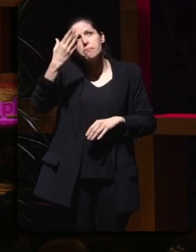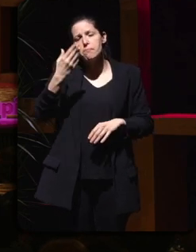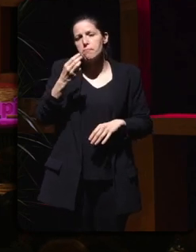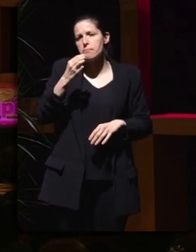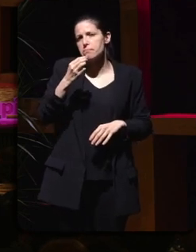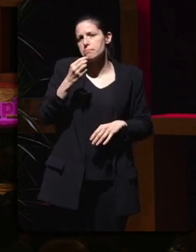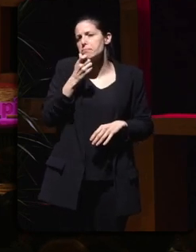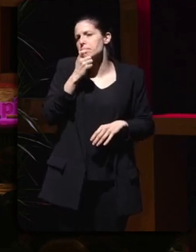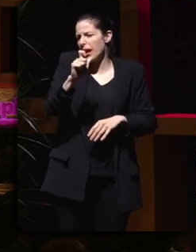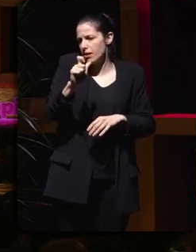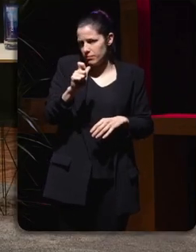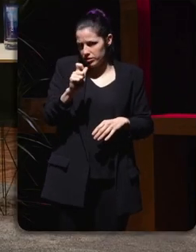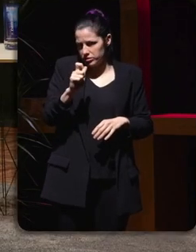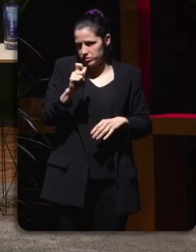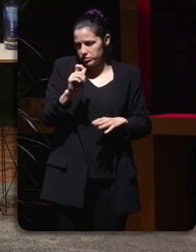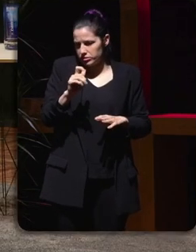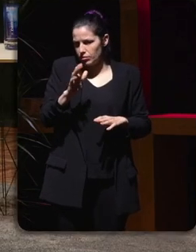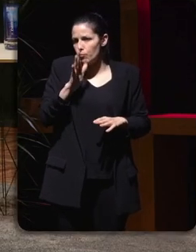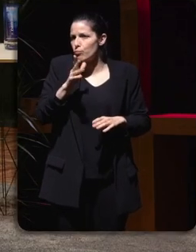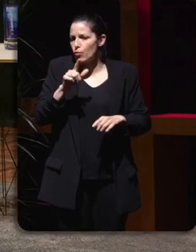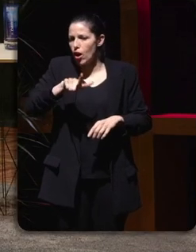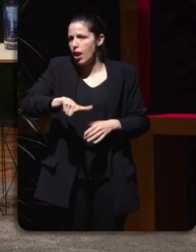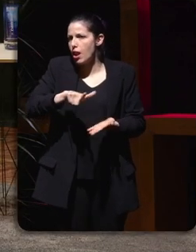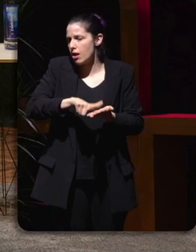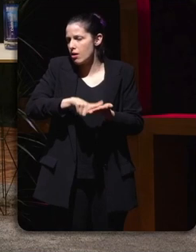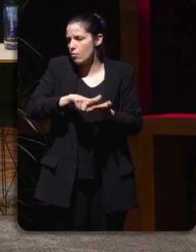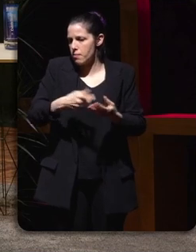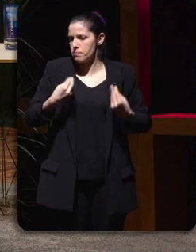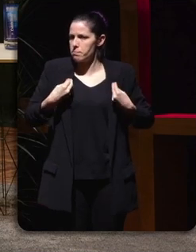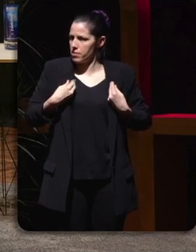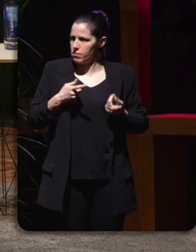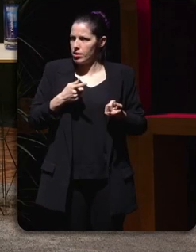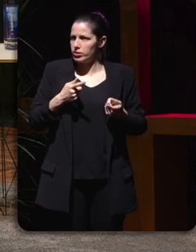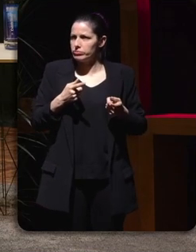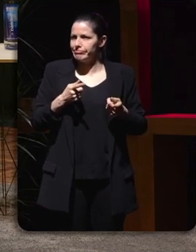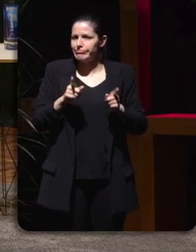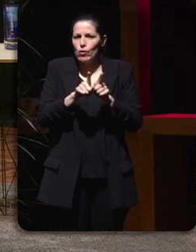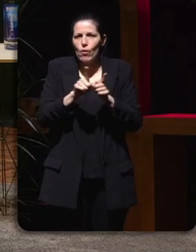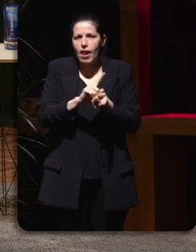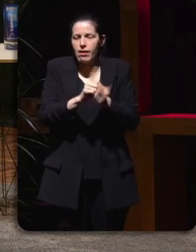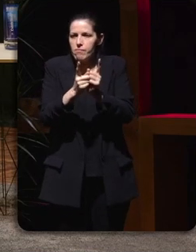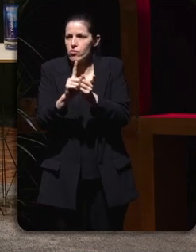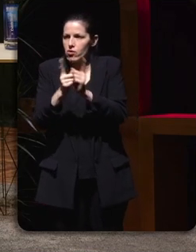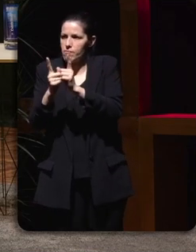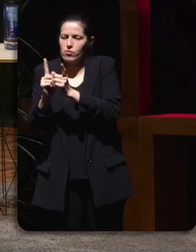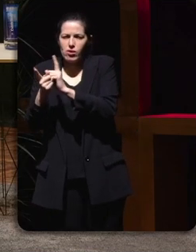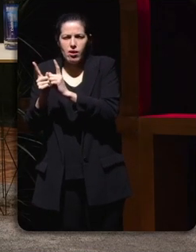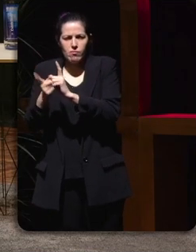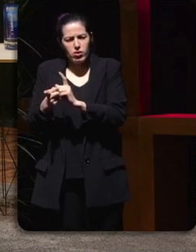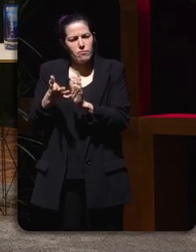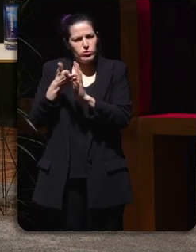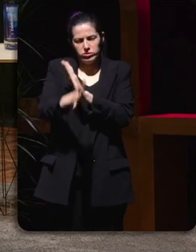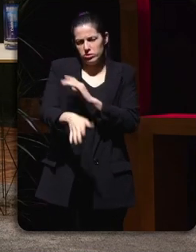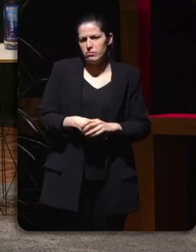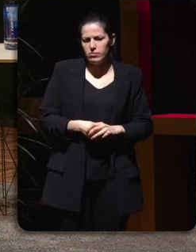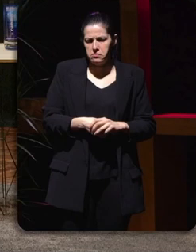lengua siguen viva porque van cambiando todo el tiempo de hecho desde que nació la RAE hasta